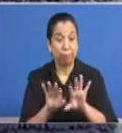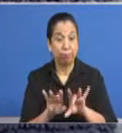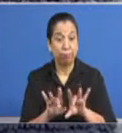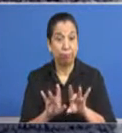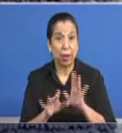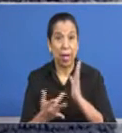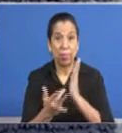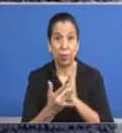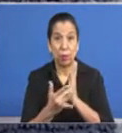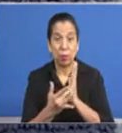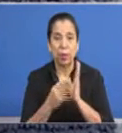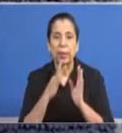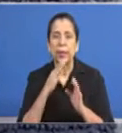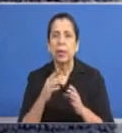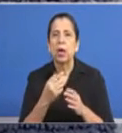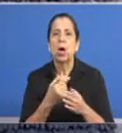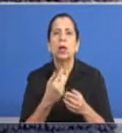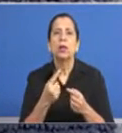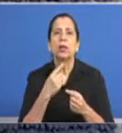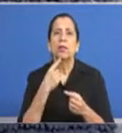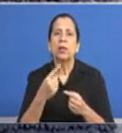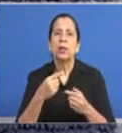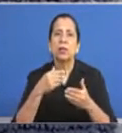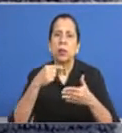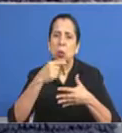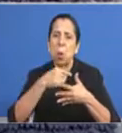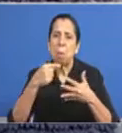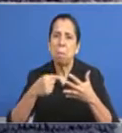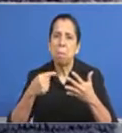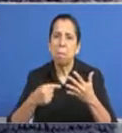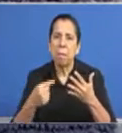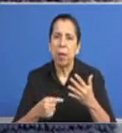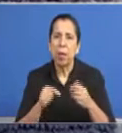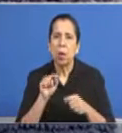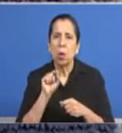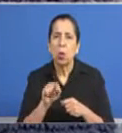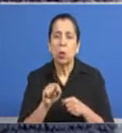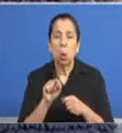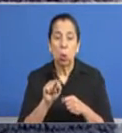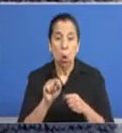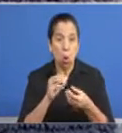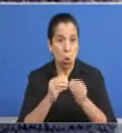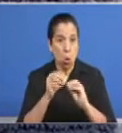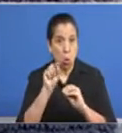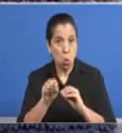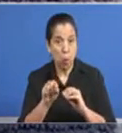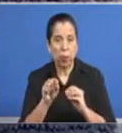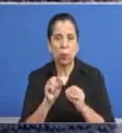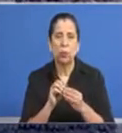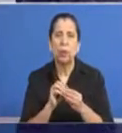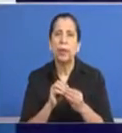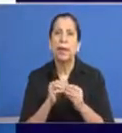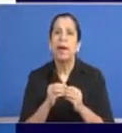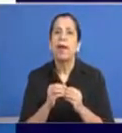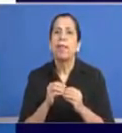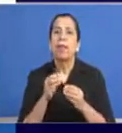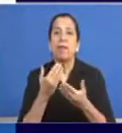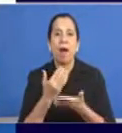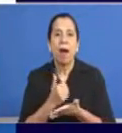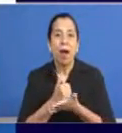al momento de irse oprimiendo el número que corresponde a la consulta, te va a brindar asesoría